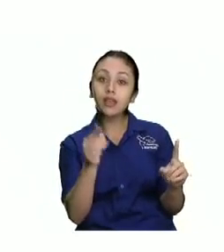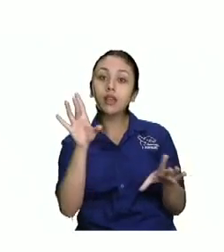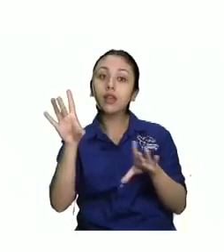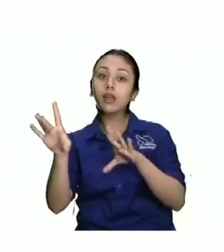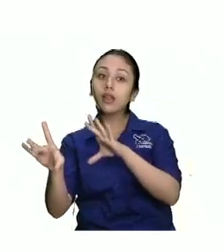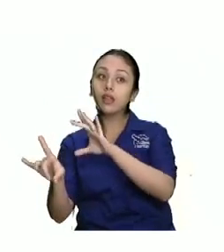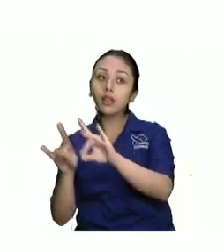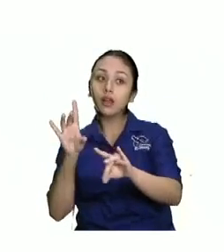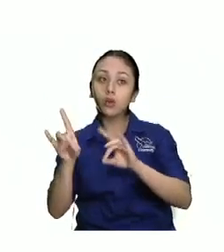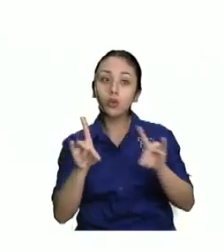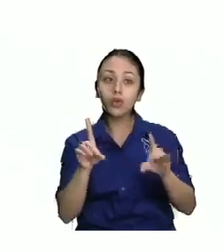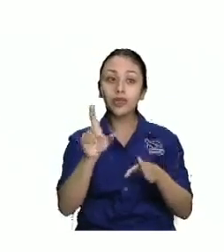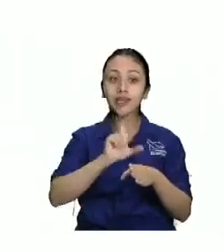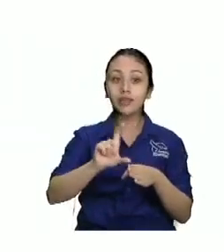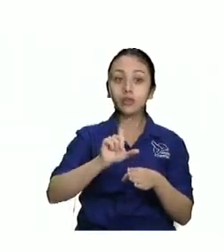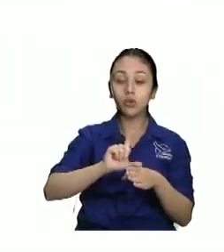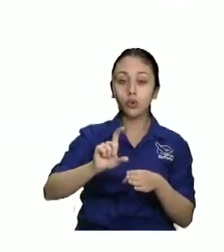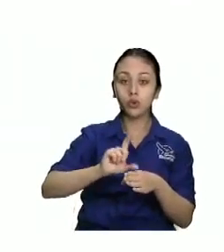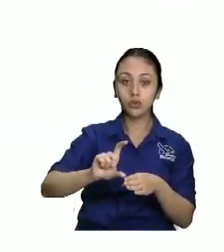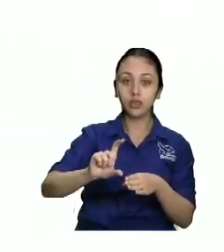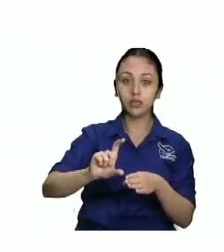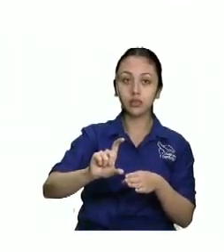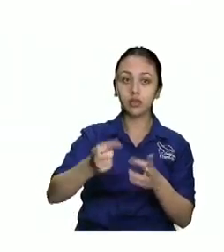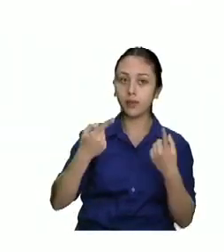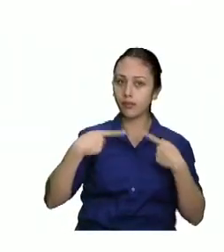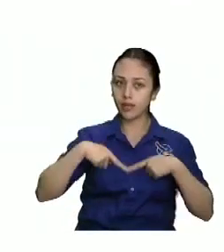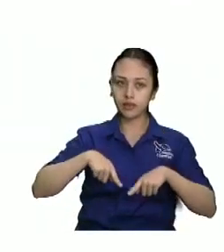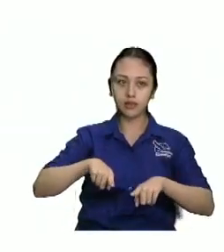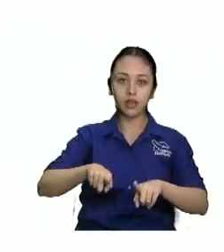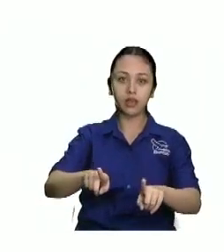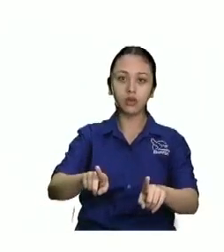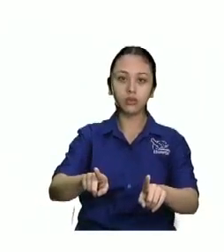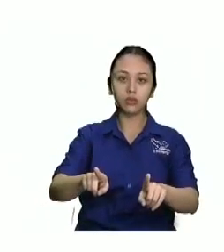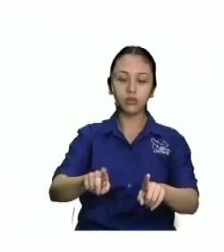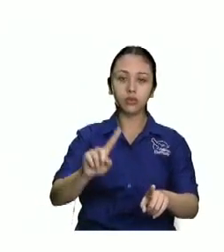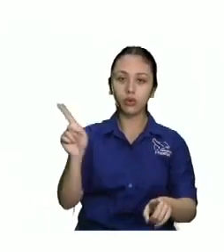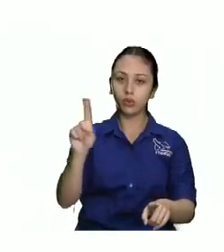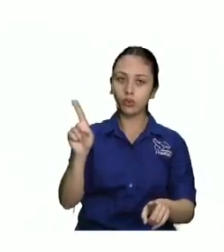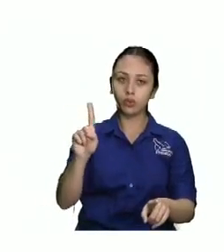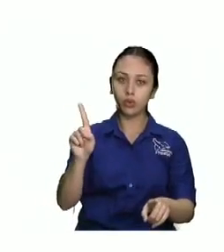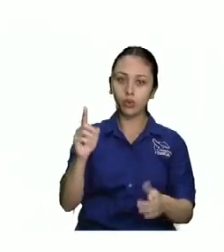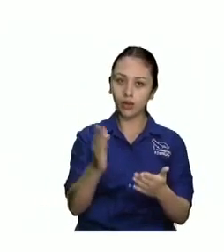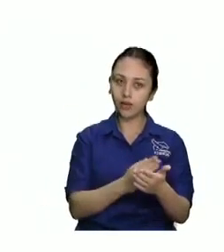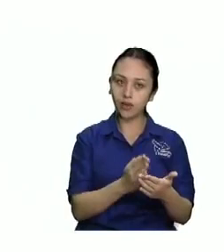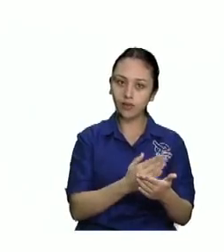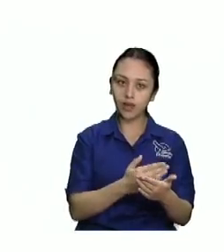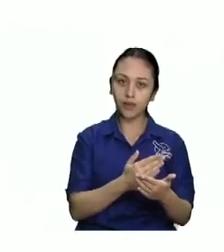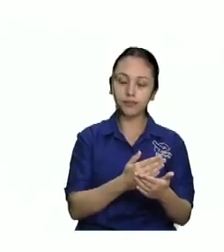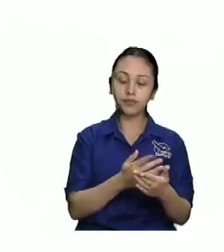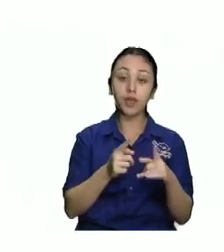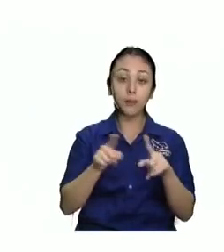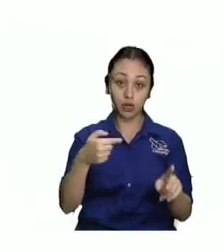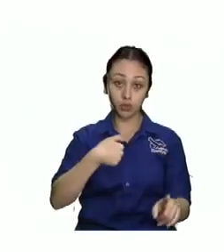que le ocurrieron al pastor son extrabíblicas. No son extrabíblicas, yo leí el testimonio. Lo que pasa es que hay que verlo bajo